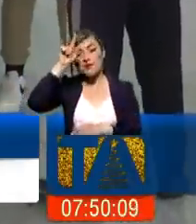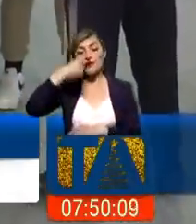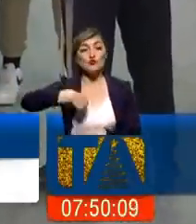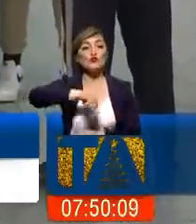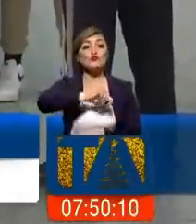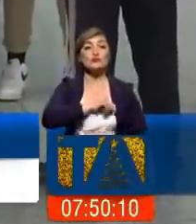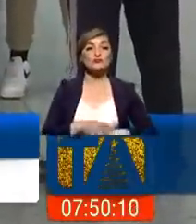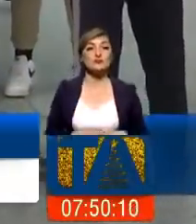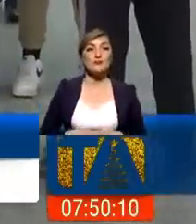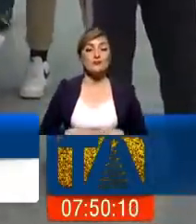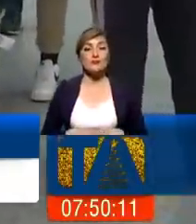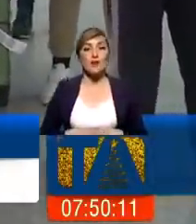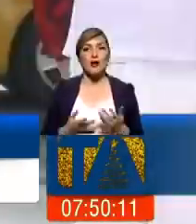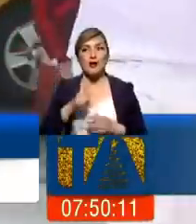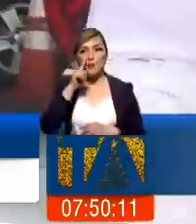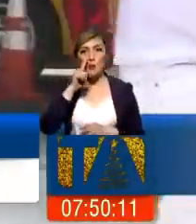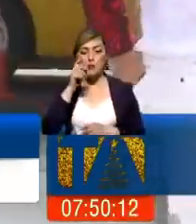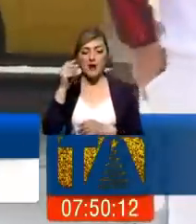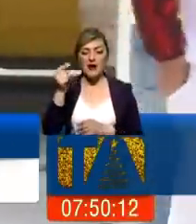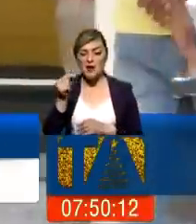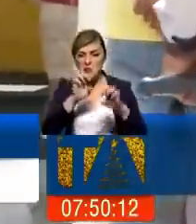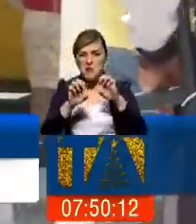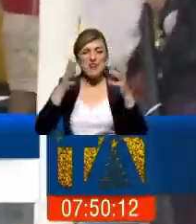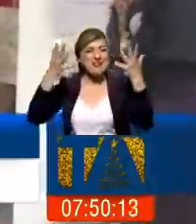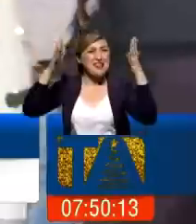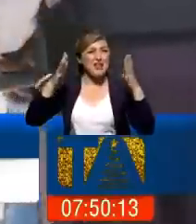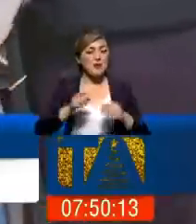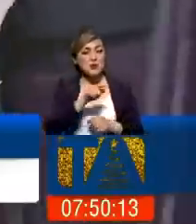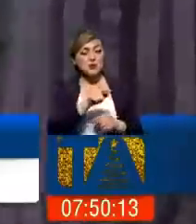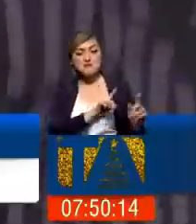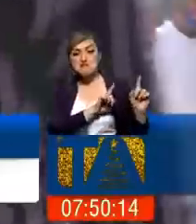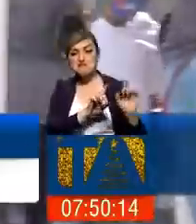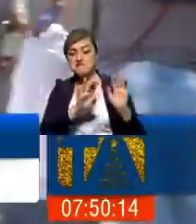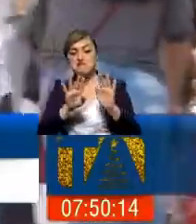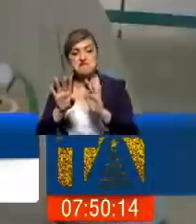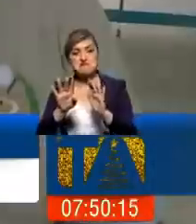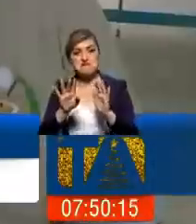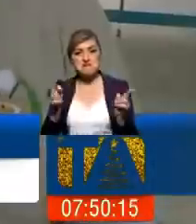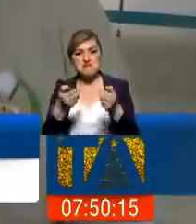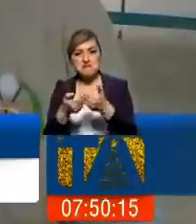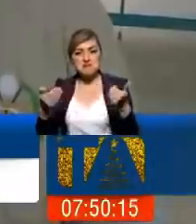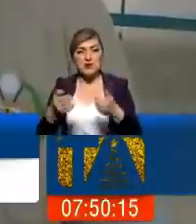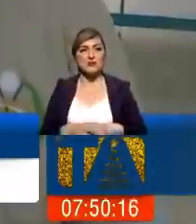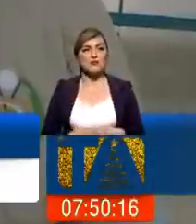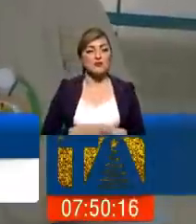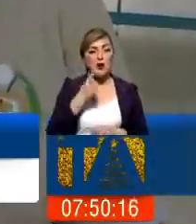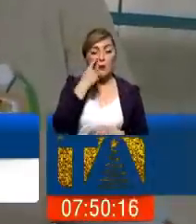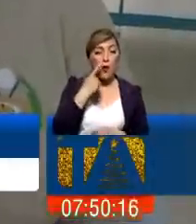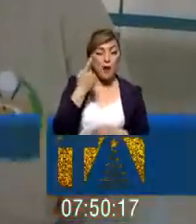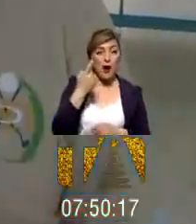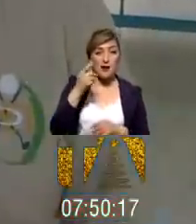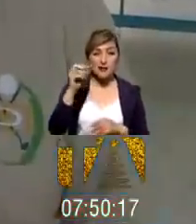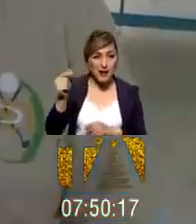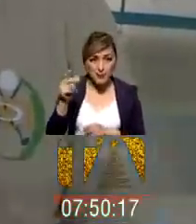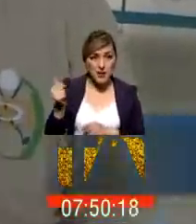España. No hubo pruebas rápidas, ni tampoco aislamiento para quienes no residen en el país. ¿Y le hicieron una prueba rápida?